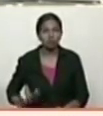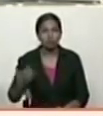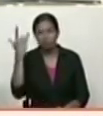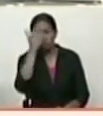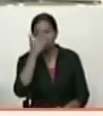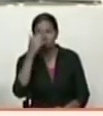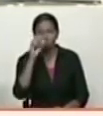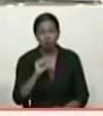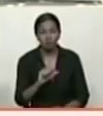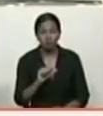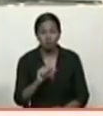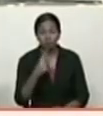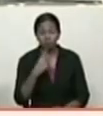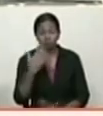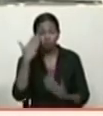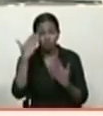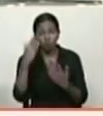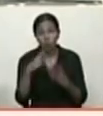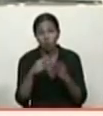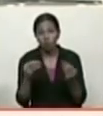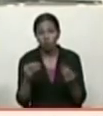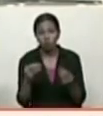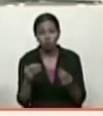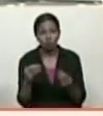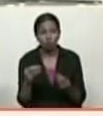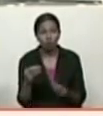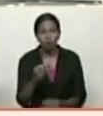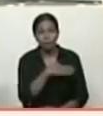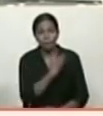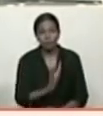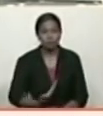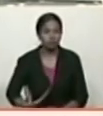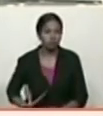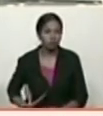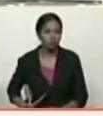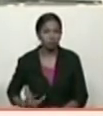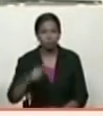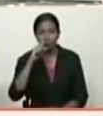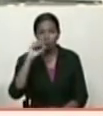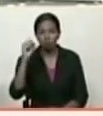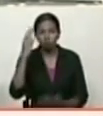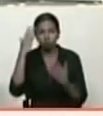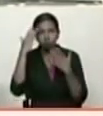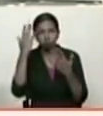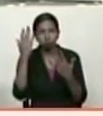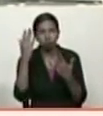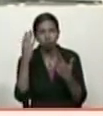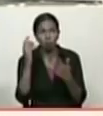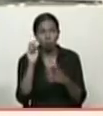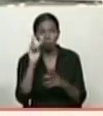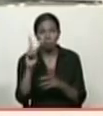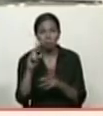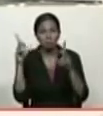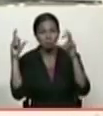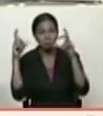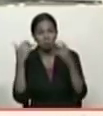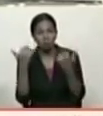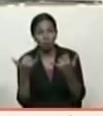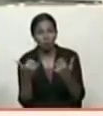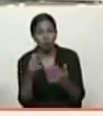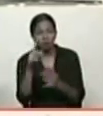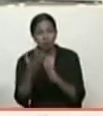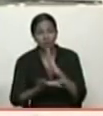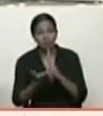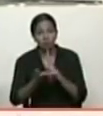sus saludos a el presidente Nicolás Maduro. Ahí estamos viendo algunas imágenes de esa